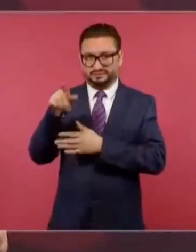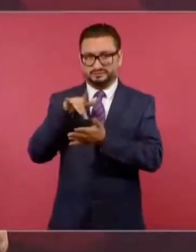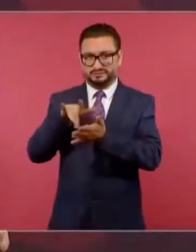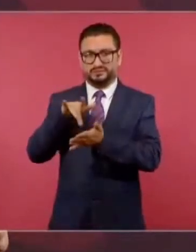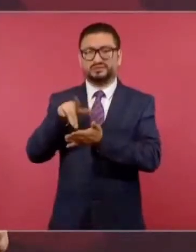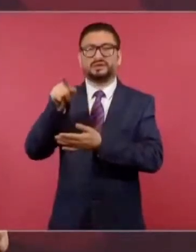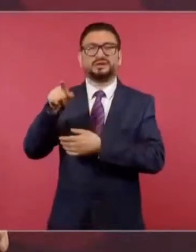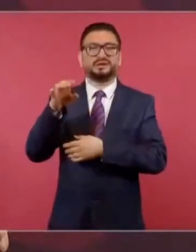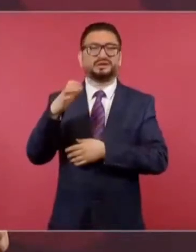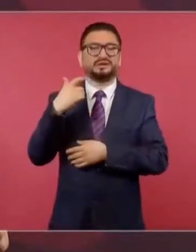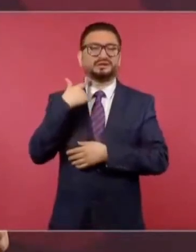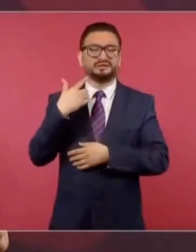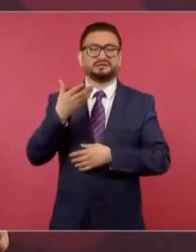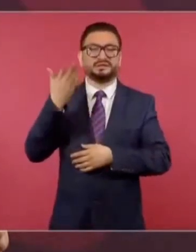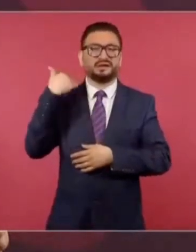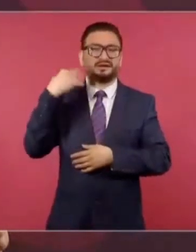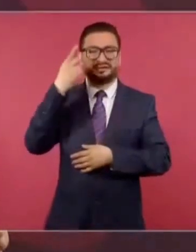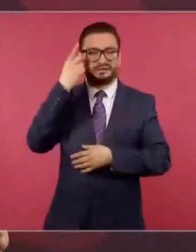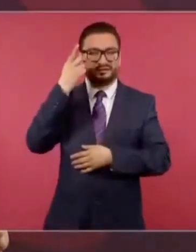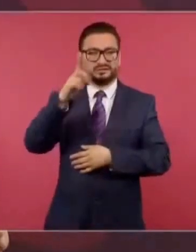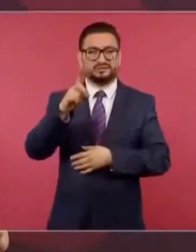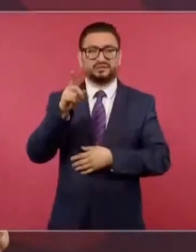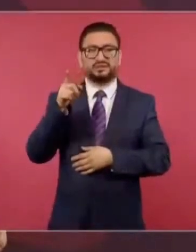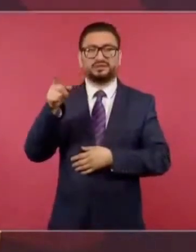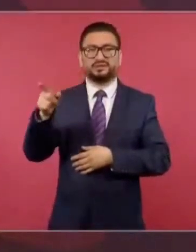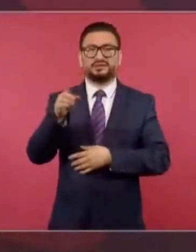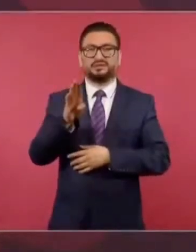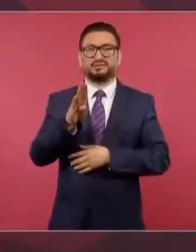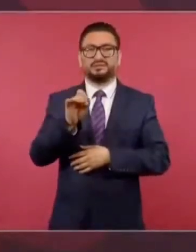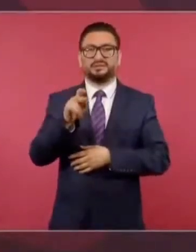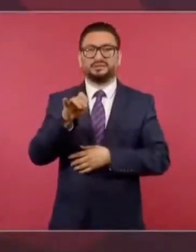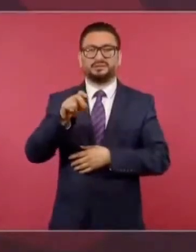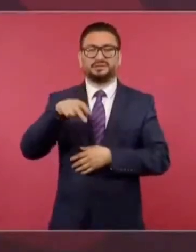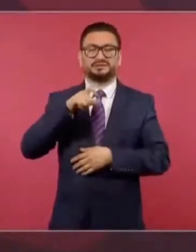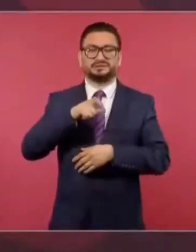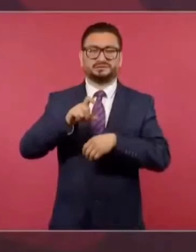el que era dueño de Banamex, ¿sí?